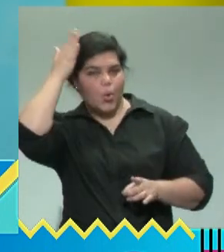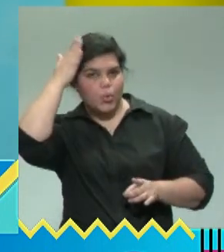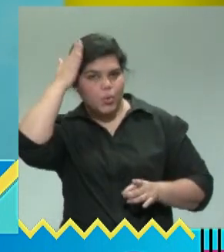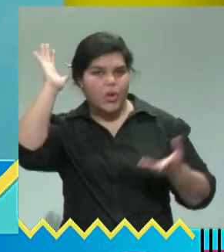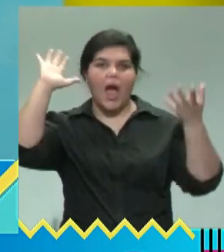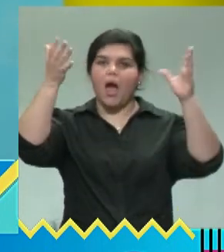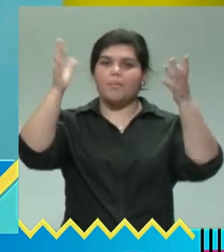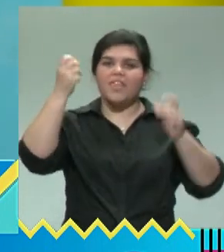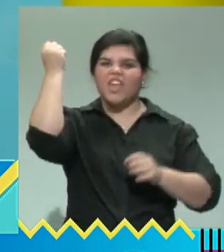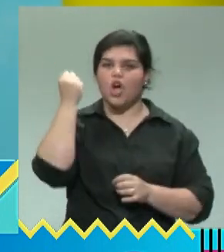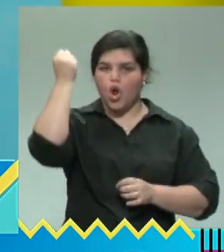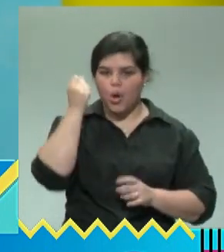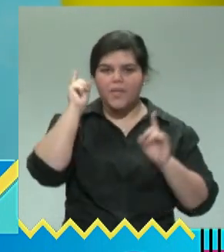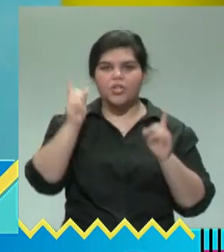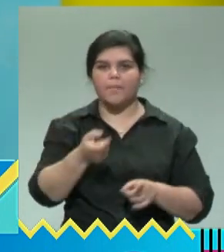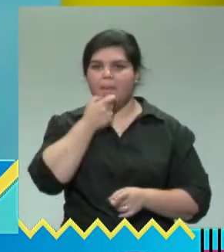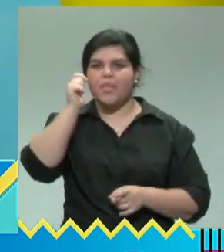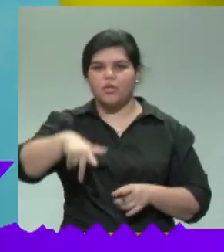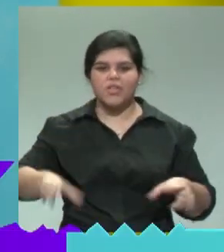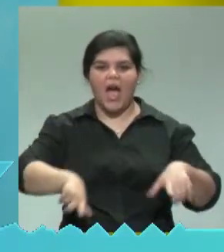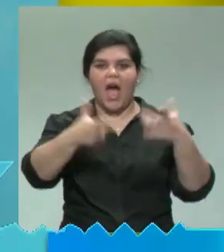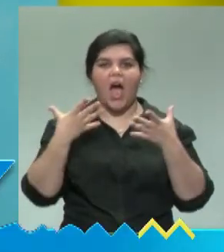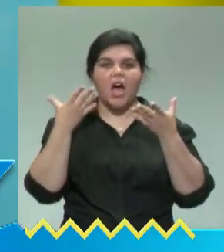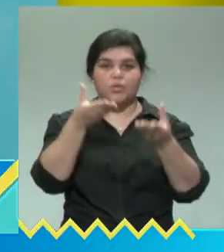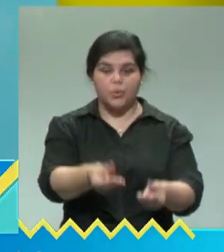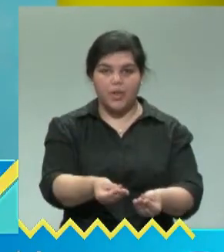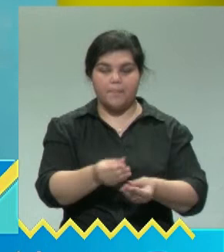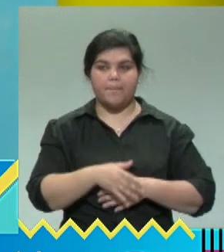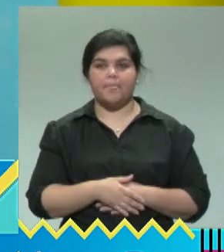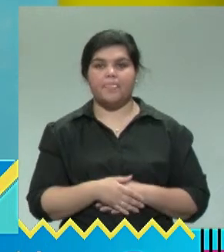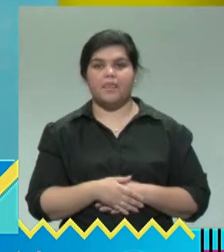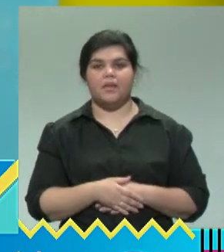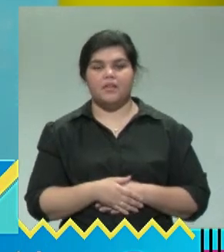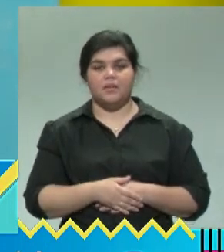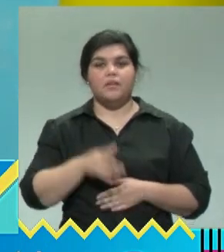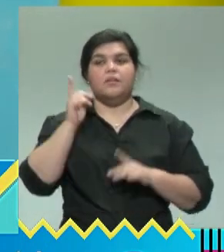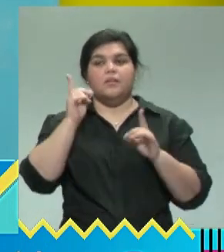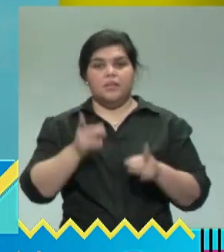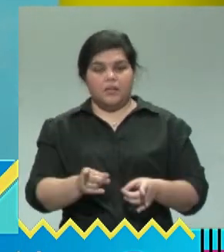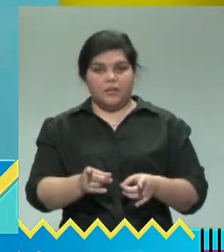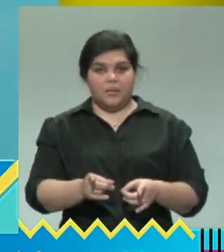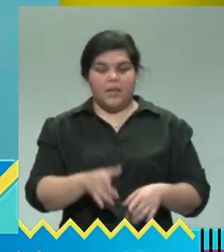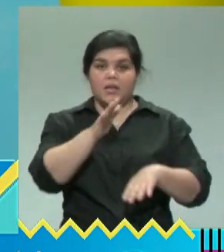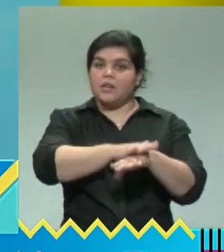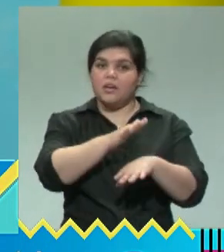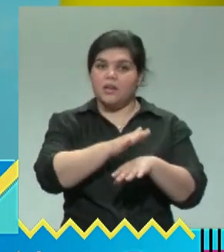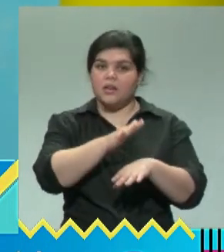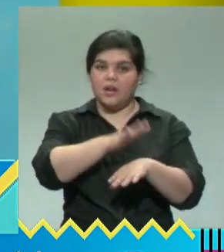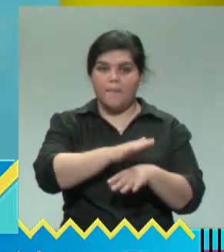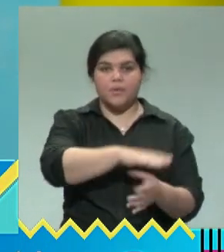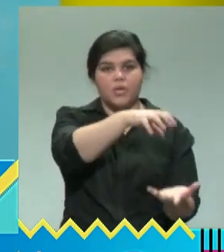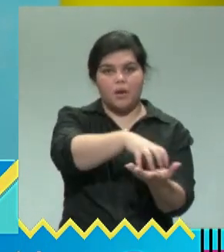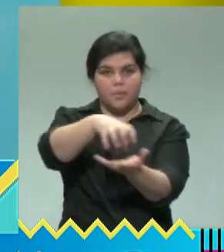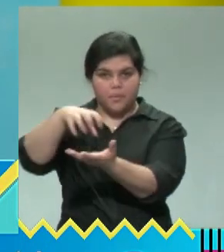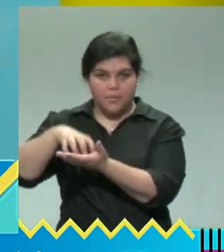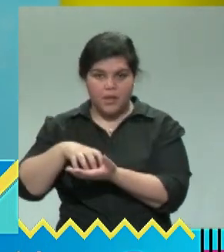hasta económico, ¿sí?, en la provincia de Mendoza con respecto al arbolado. El factor, por supuesto, de los organismos que tienen que hacer, ¿sí?, el